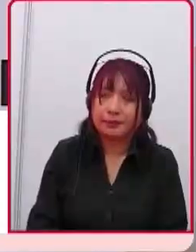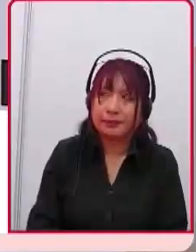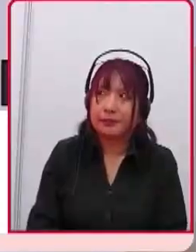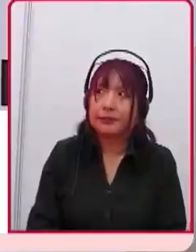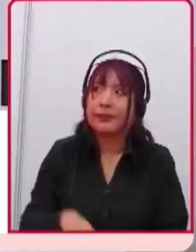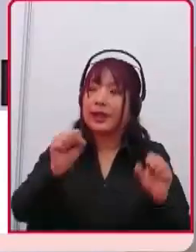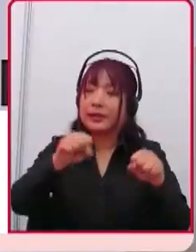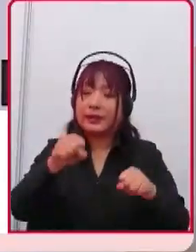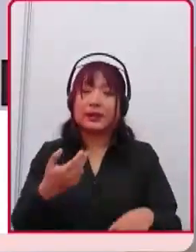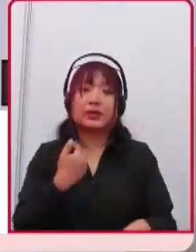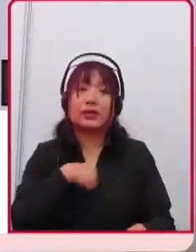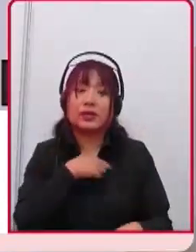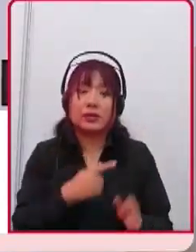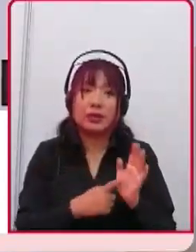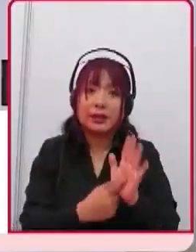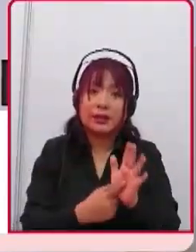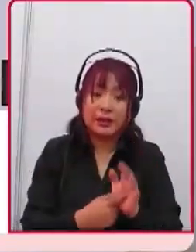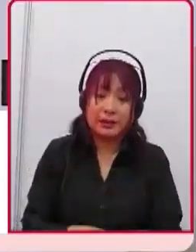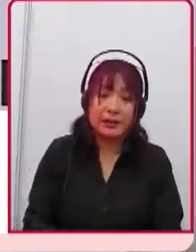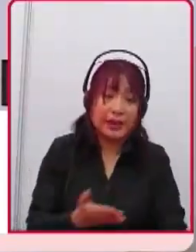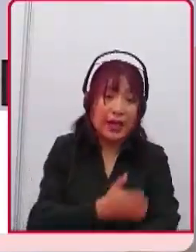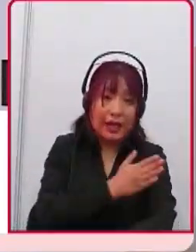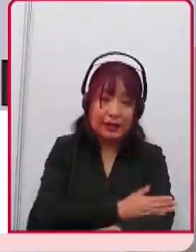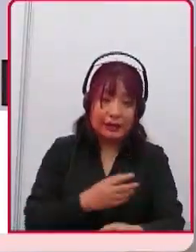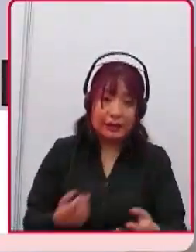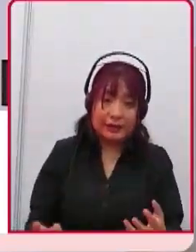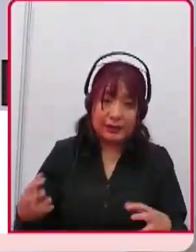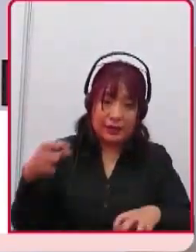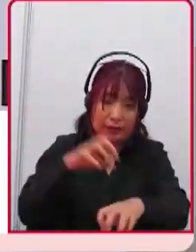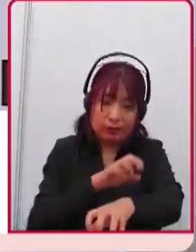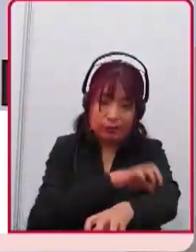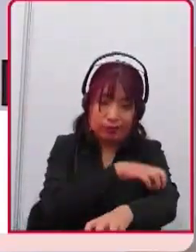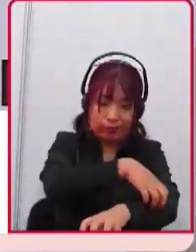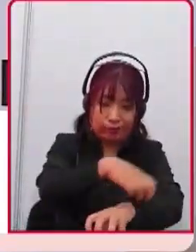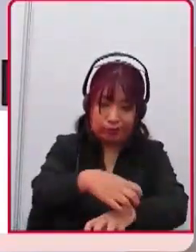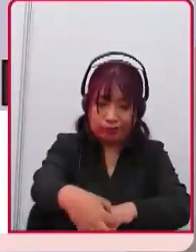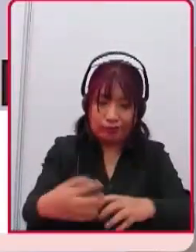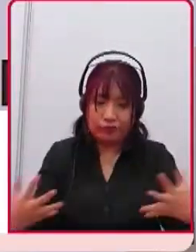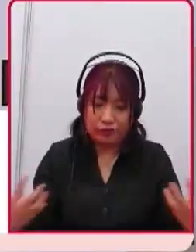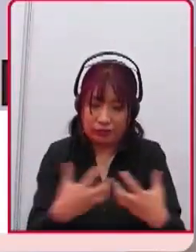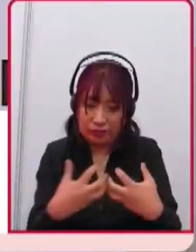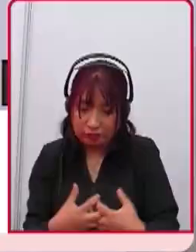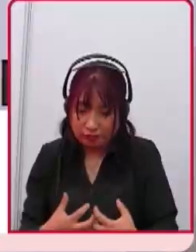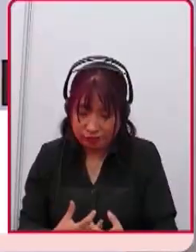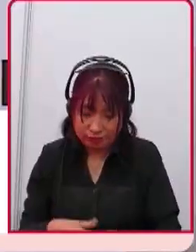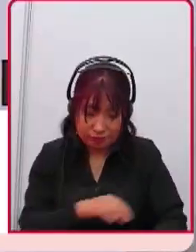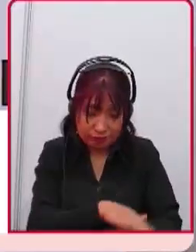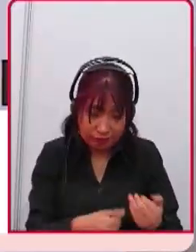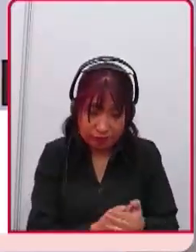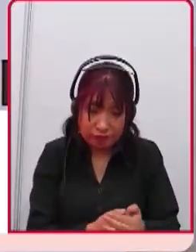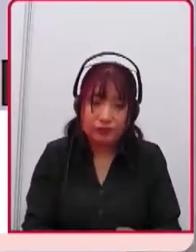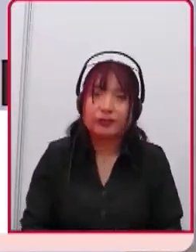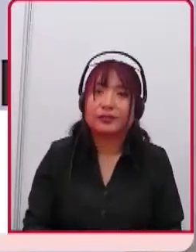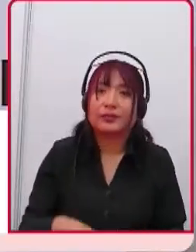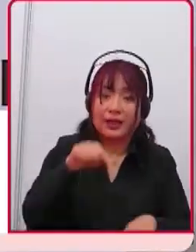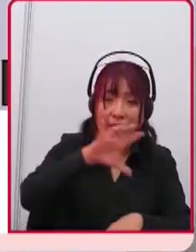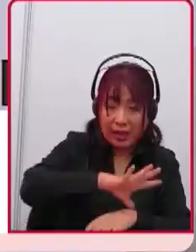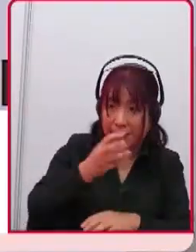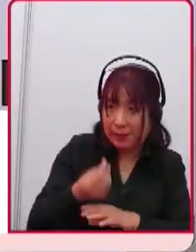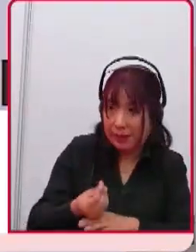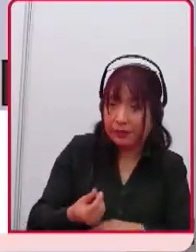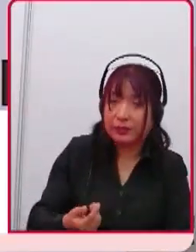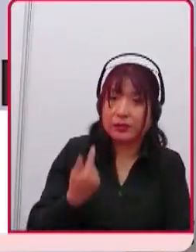muy expuesto. Antes de poder armarlo y justo cuando vinimos acá y vemos el tema de Perumín, estamos ahora en el tema de la realización de